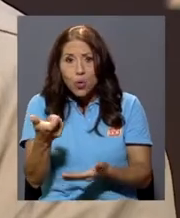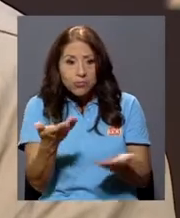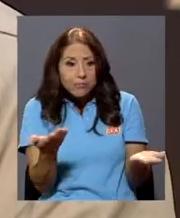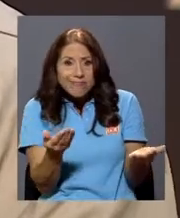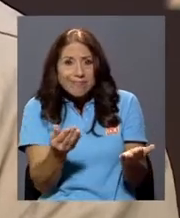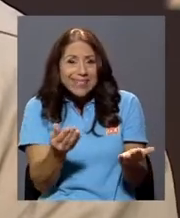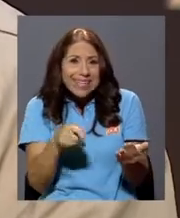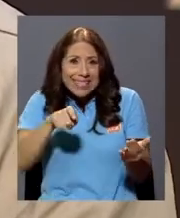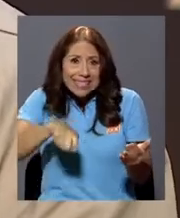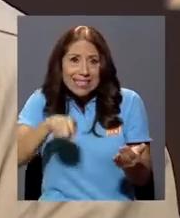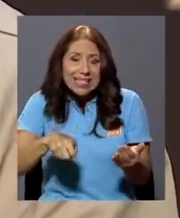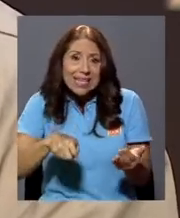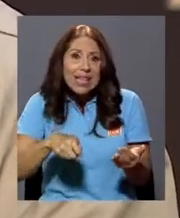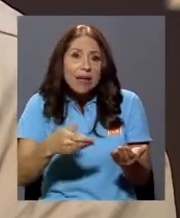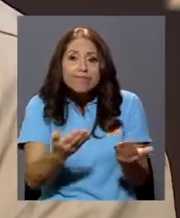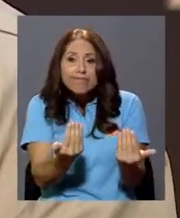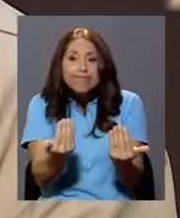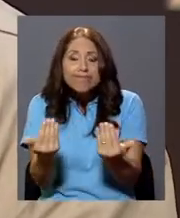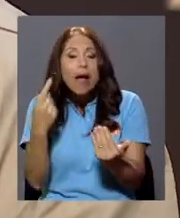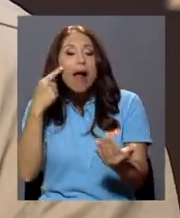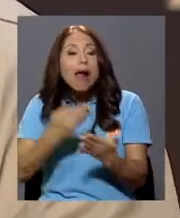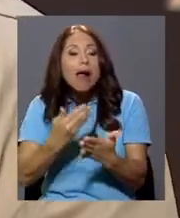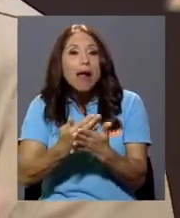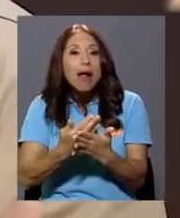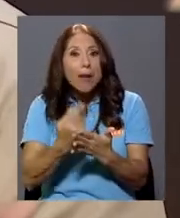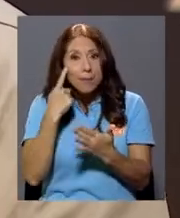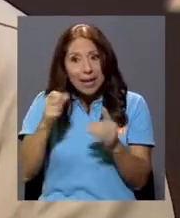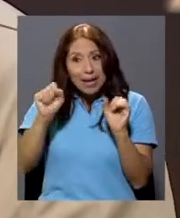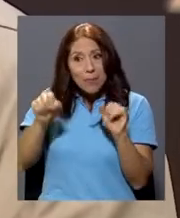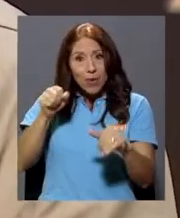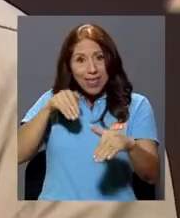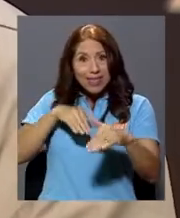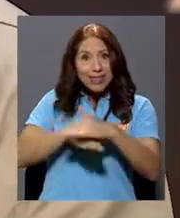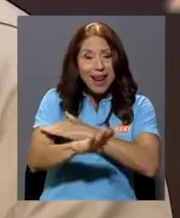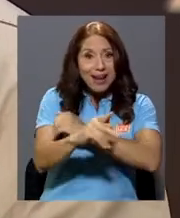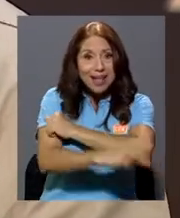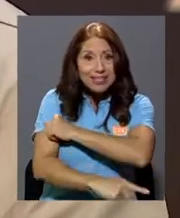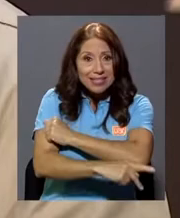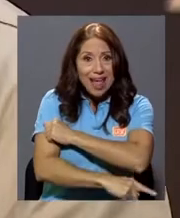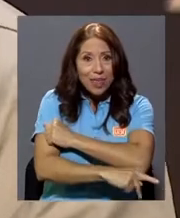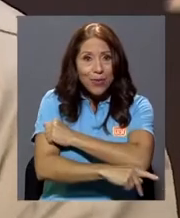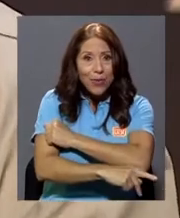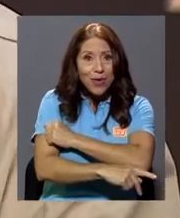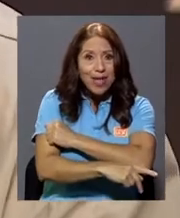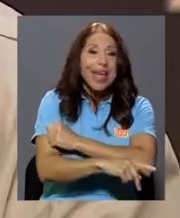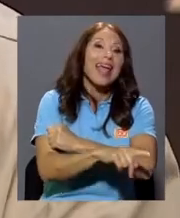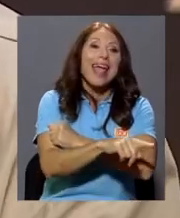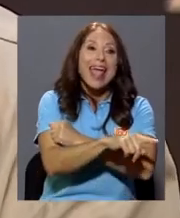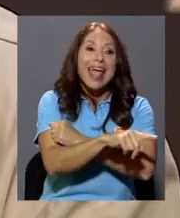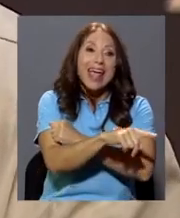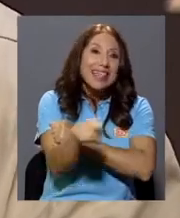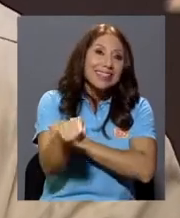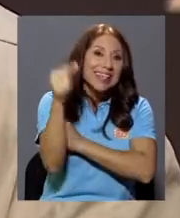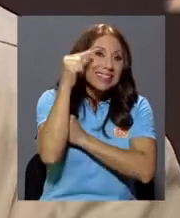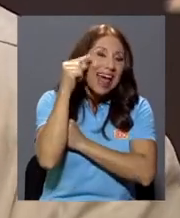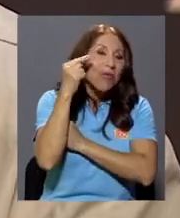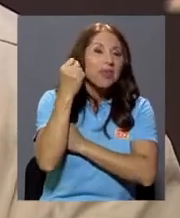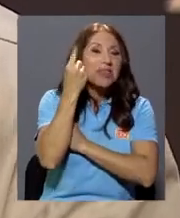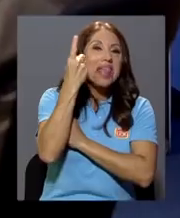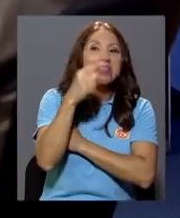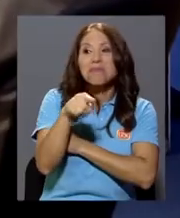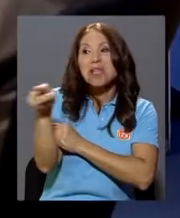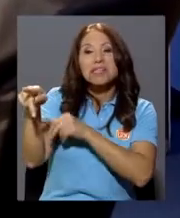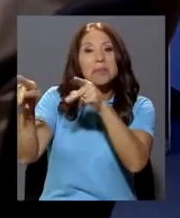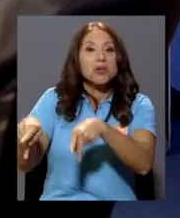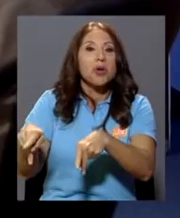exige para estar en ese estado o para poder acceder a ese estado, ellos entienden que pueden luego hacer lo que quieran con esa persona, la pueden